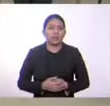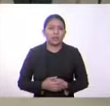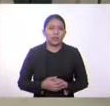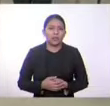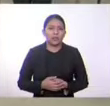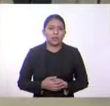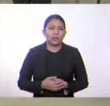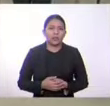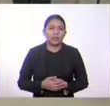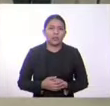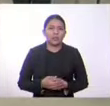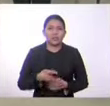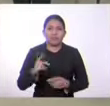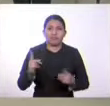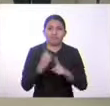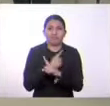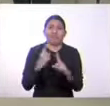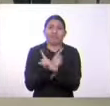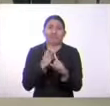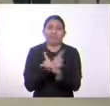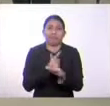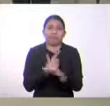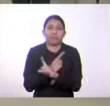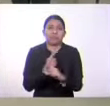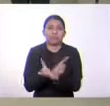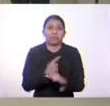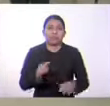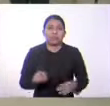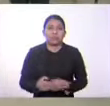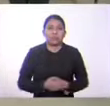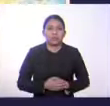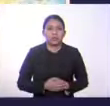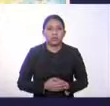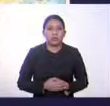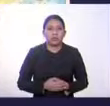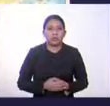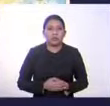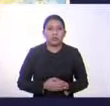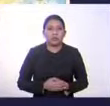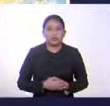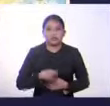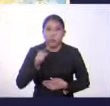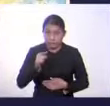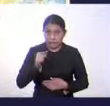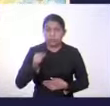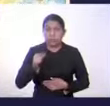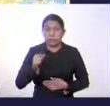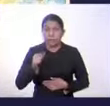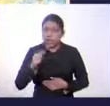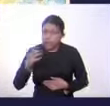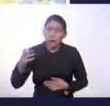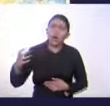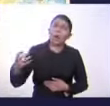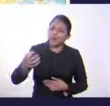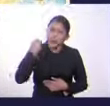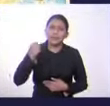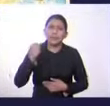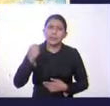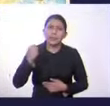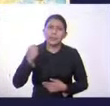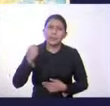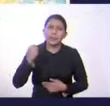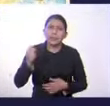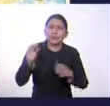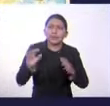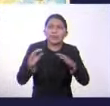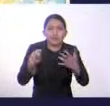las revoluciones que hemos mencionado. Y termino solo diciendo esto, son conquistas porque ciertamente no hay un empleador que te